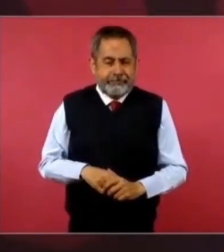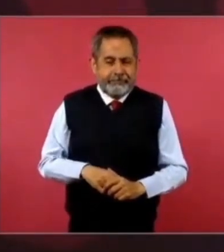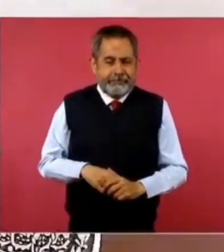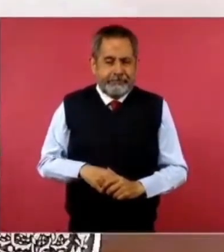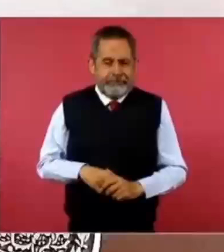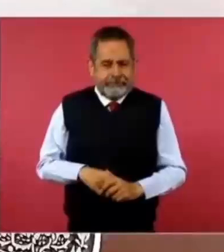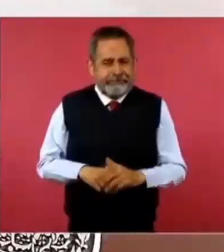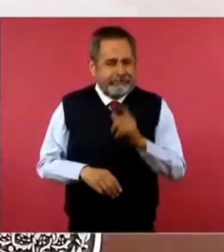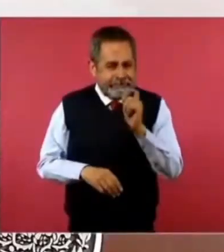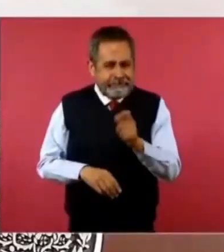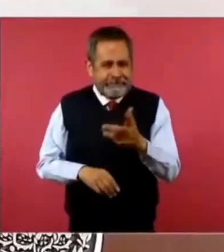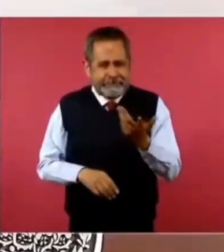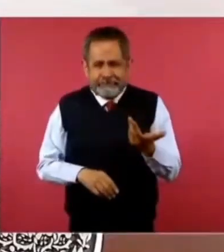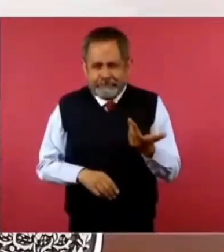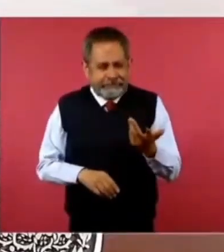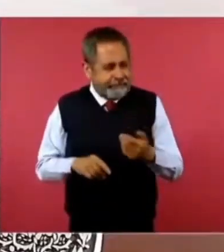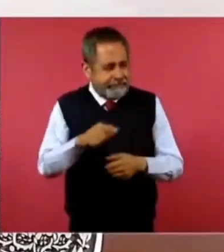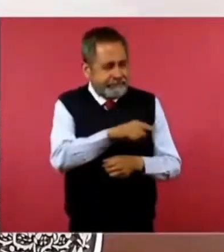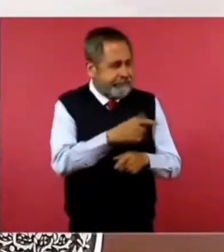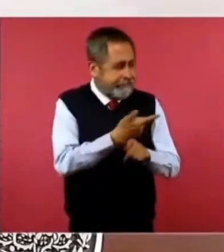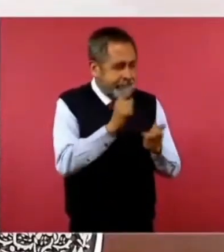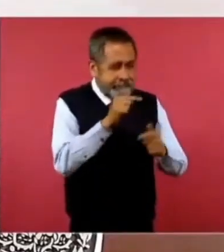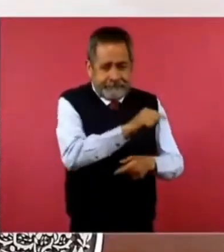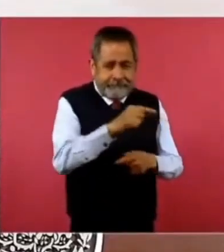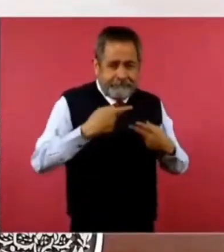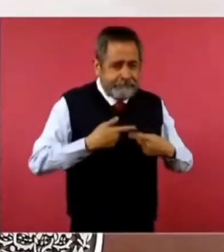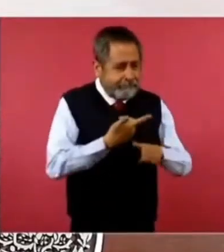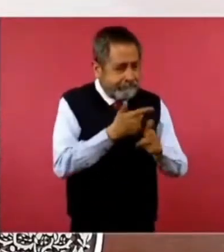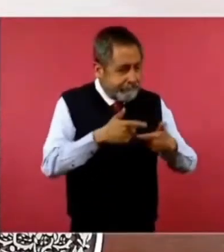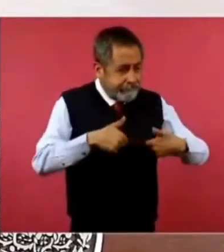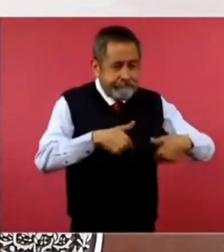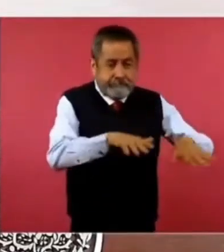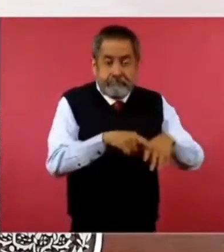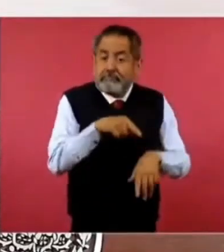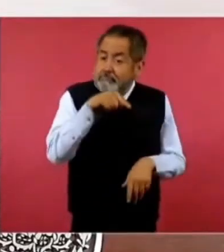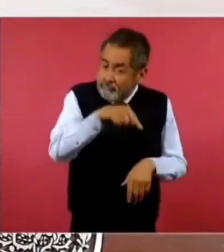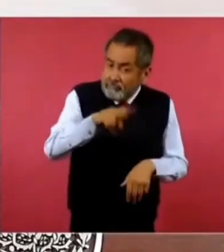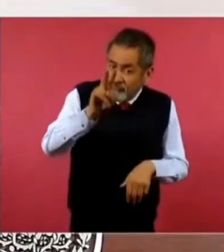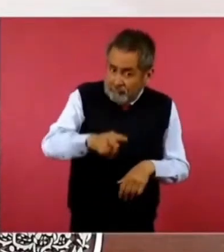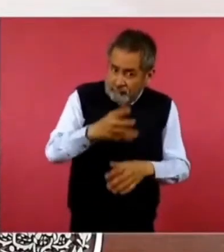O sea, se dejó libres a gentes que había participado